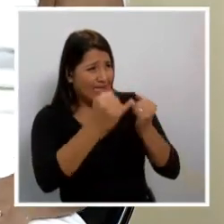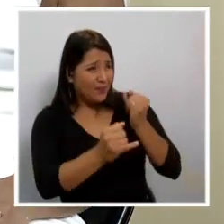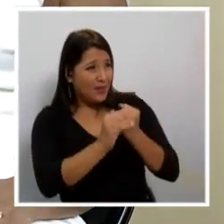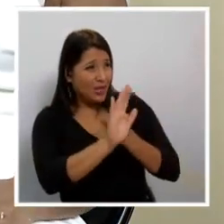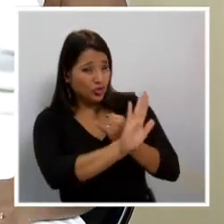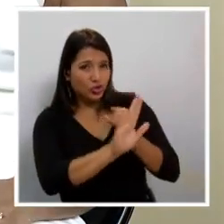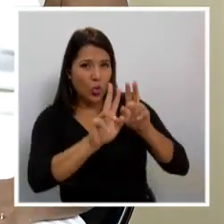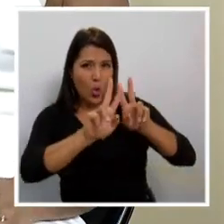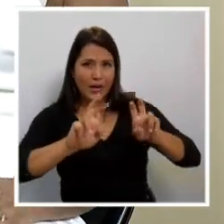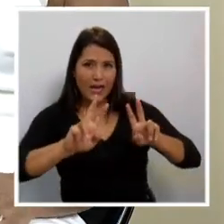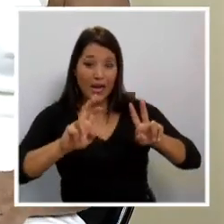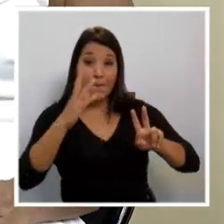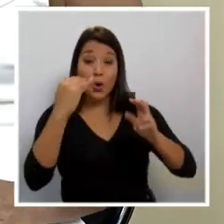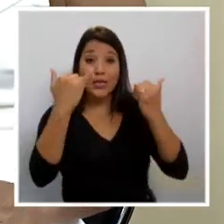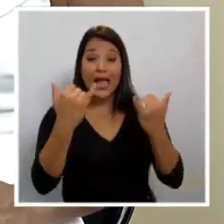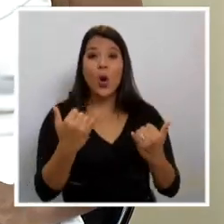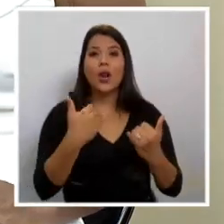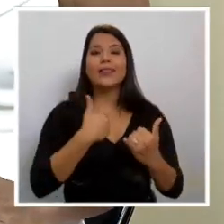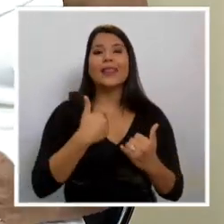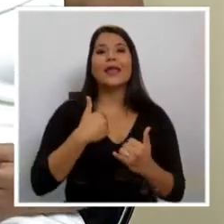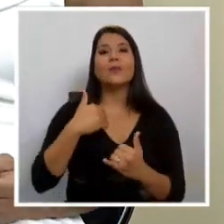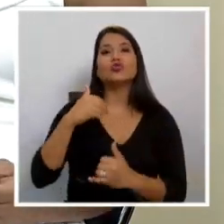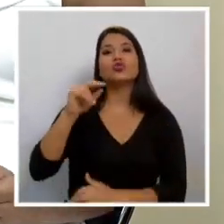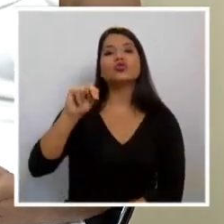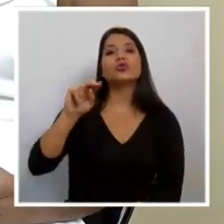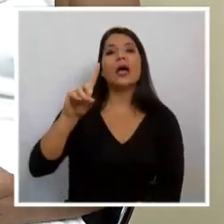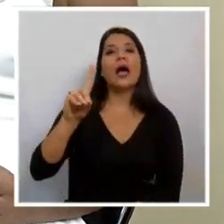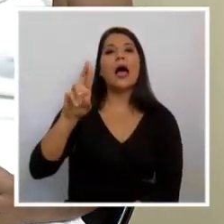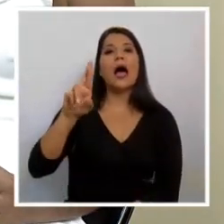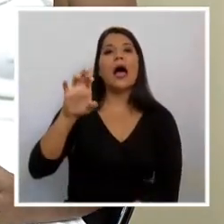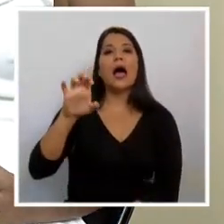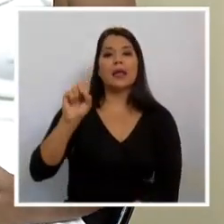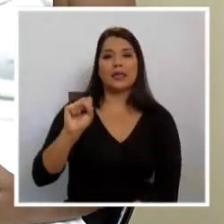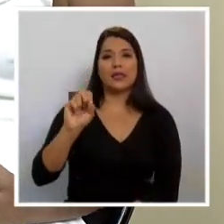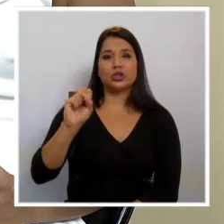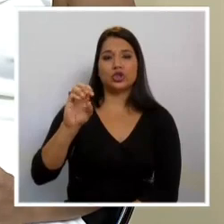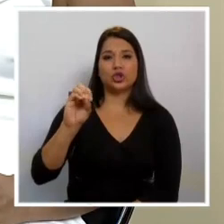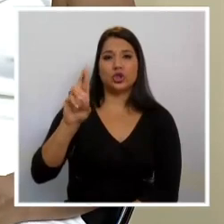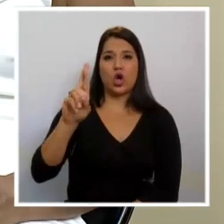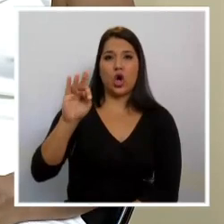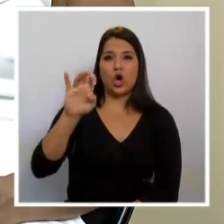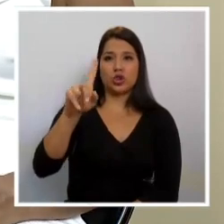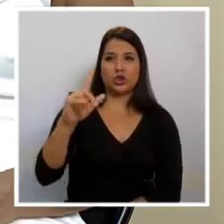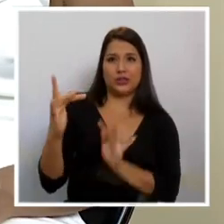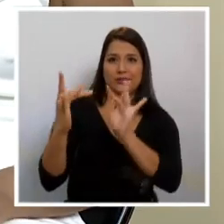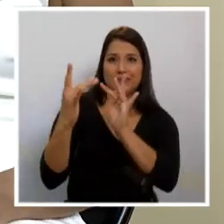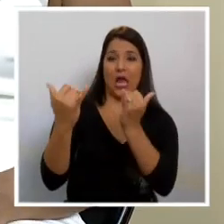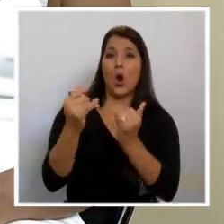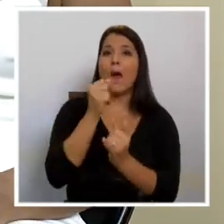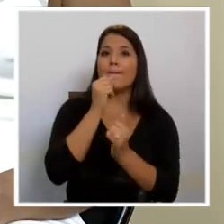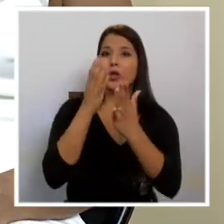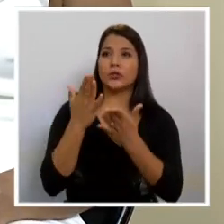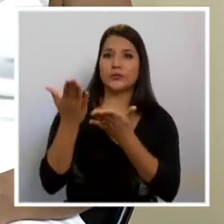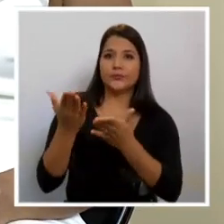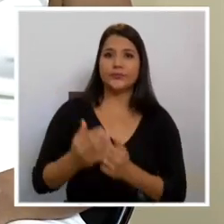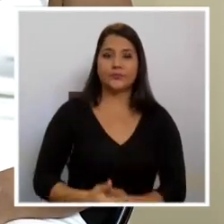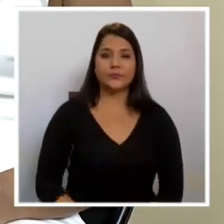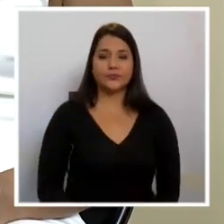análisis porque tienen a la... Sí, tenemos información con Andrés Ortiz en este momento. Vamos de inmediato con usted, Andrés, adelante.